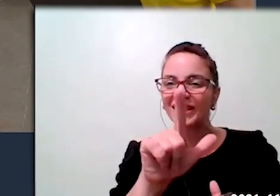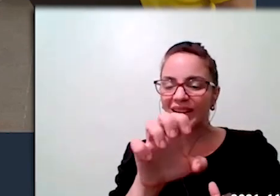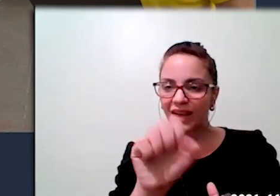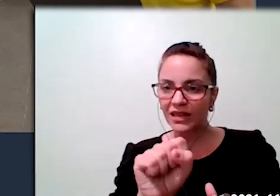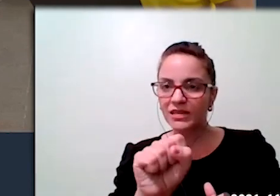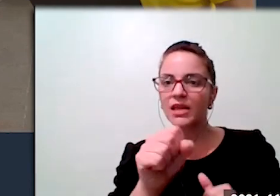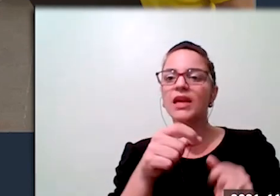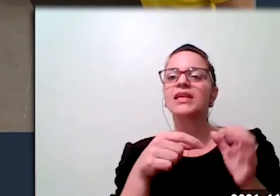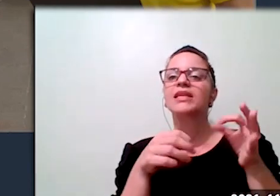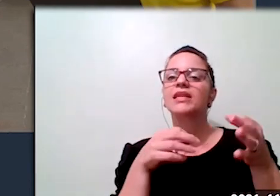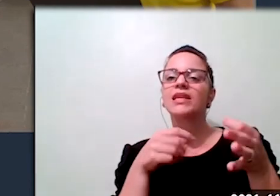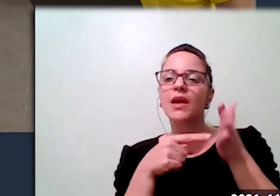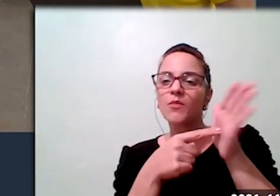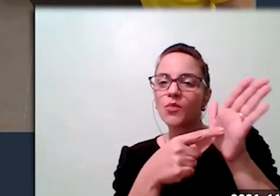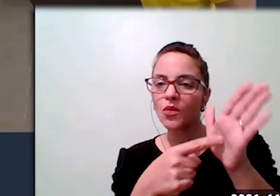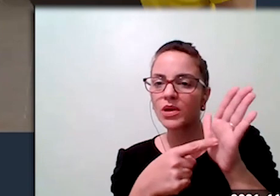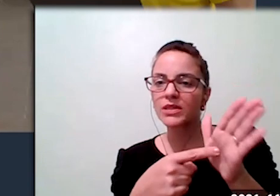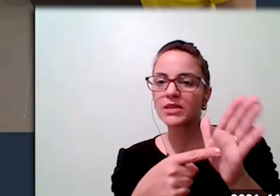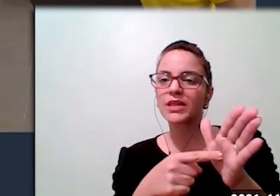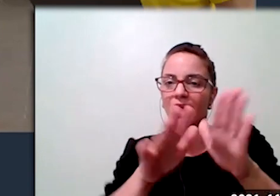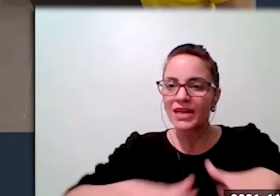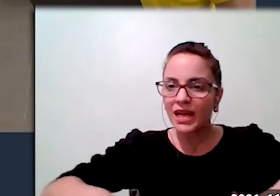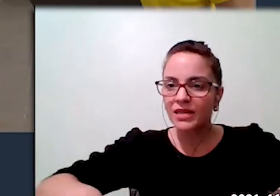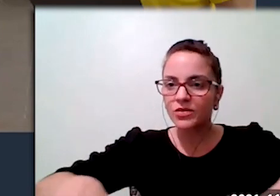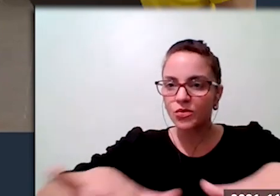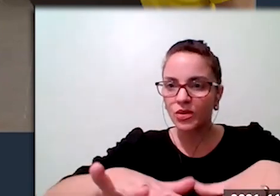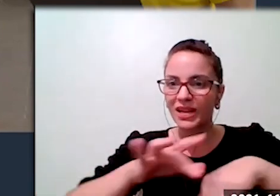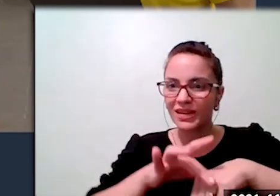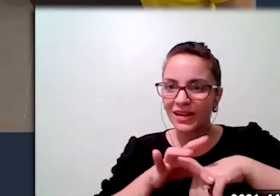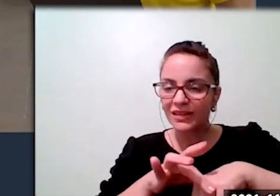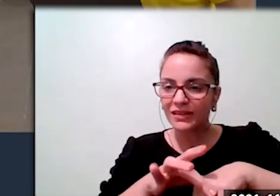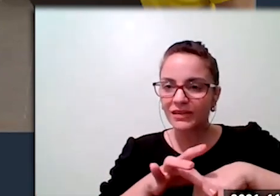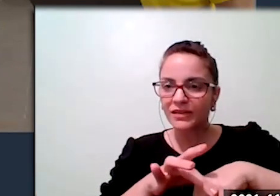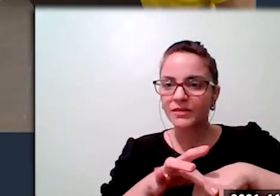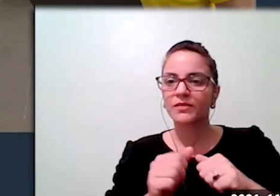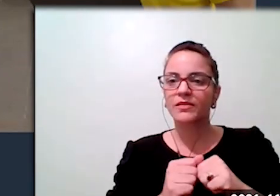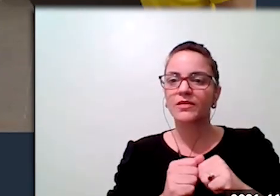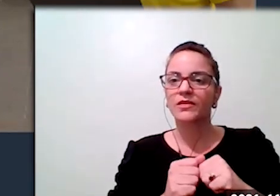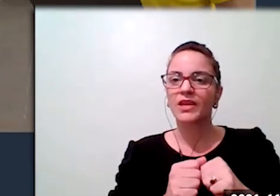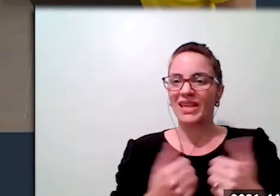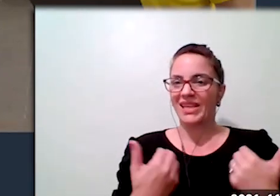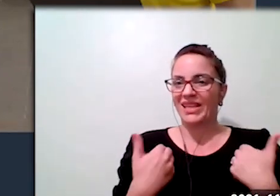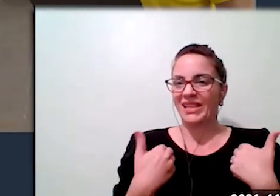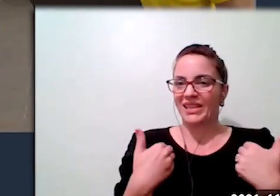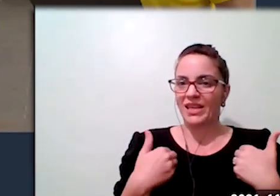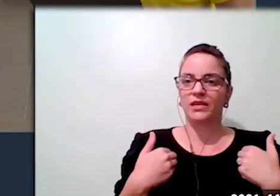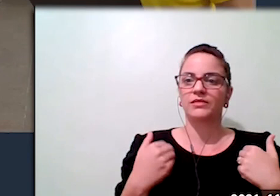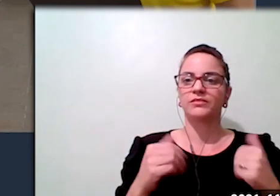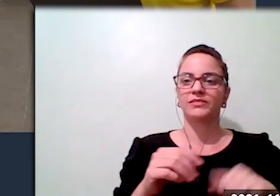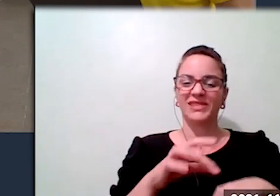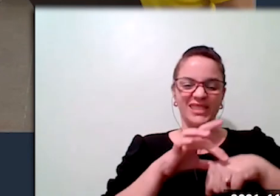fundación en una topografía de suaves ondulaciones e imponentes farallones. Es una de